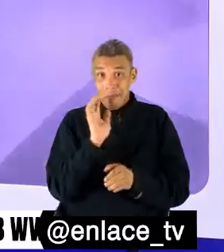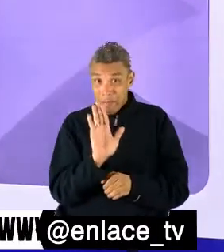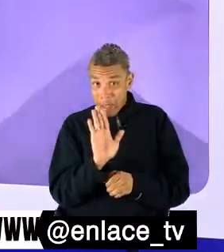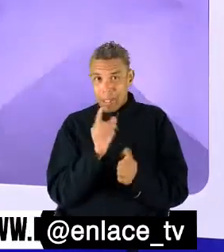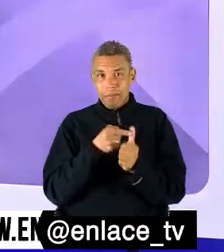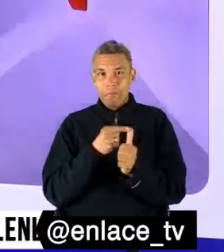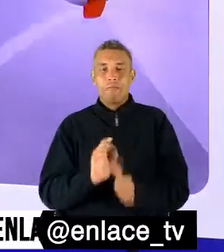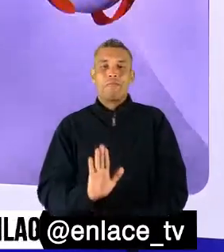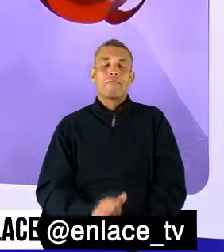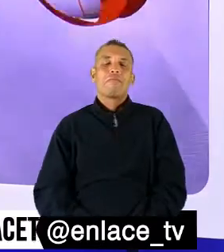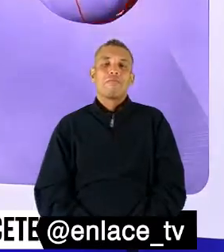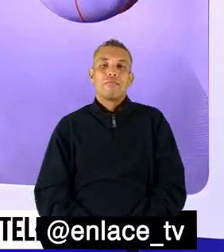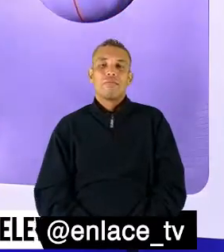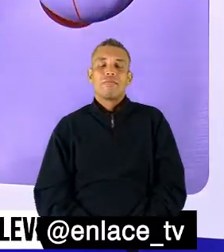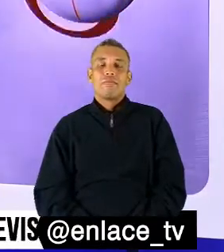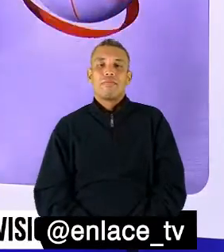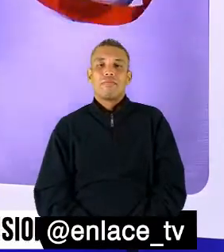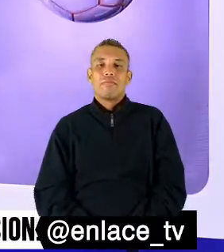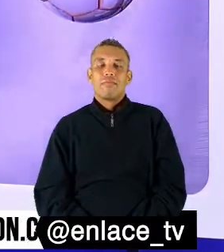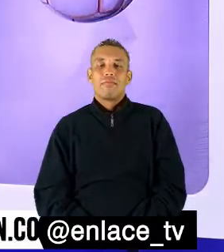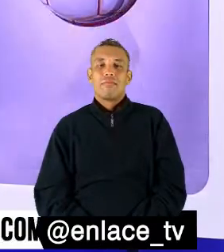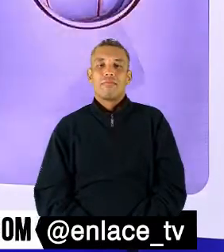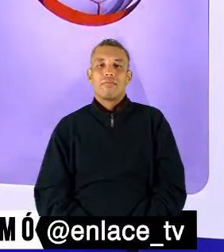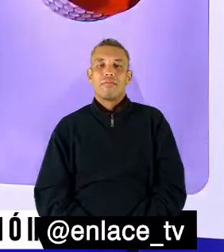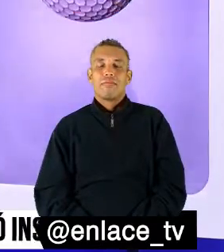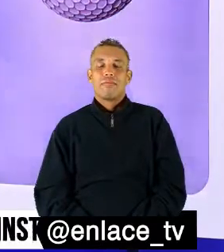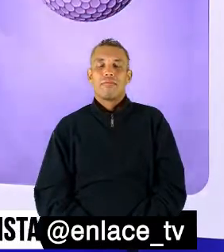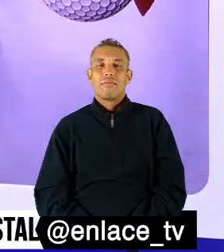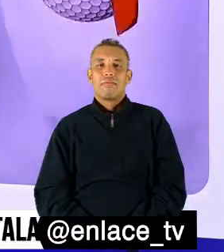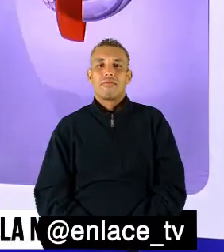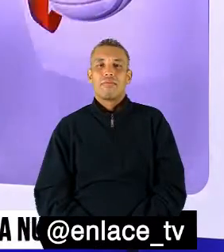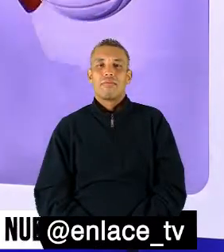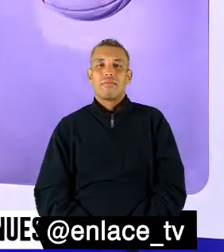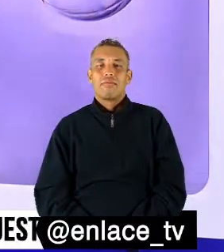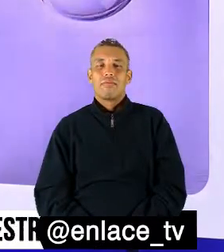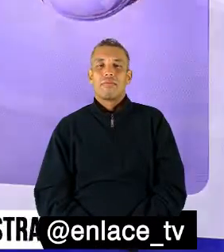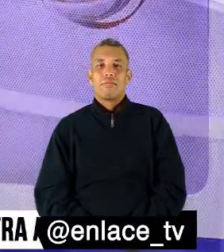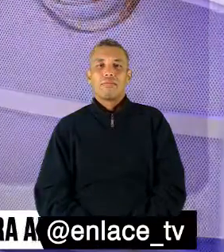en minutos. Es el momento de la pausa, es el momento de nuestros patrocinadores. Ya regresamos.